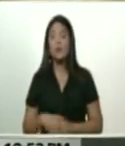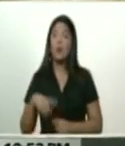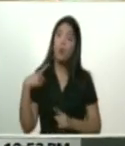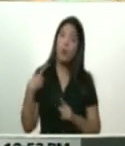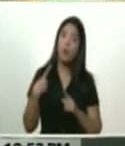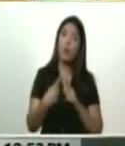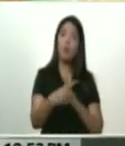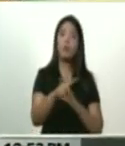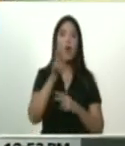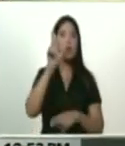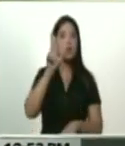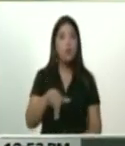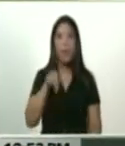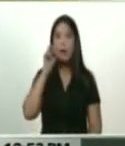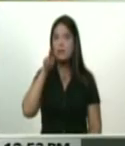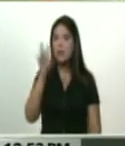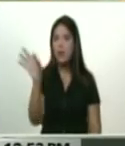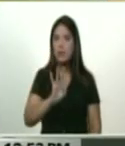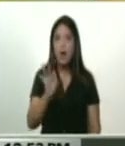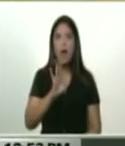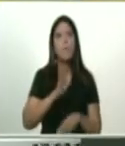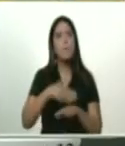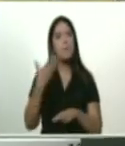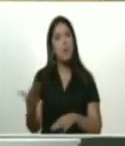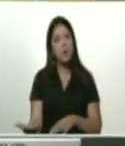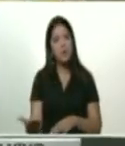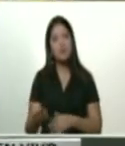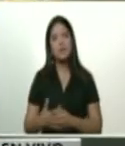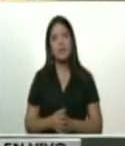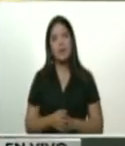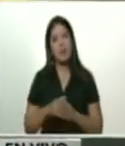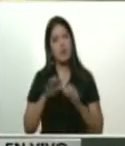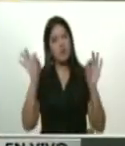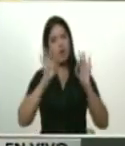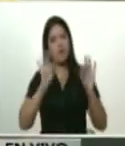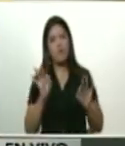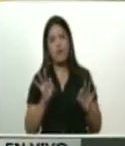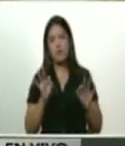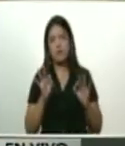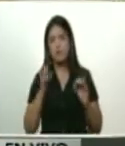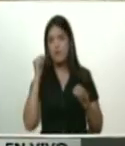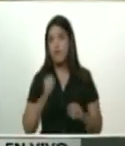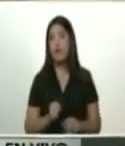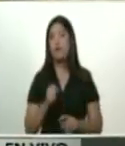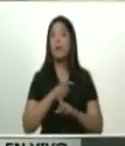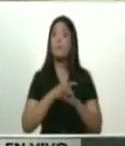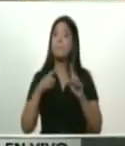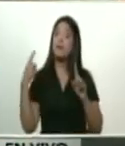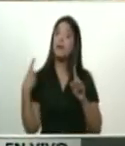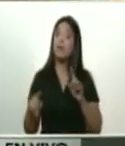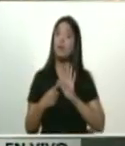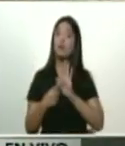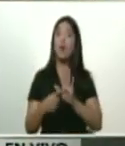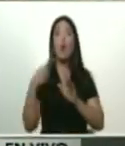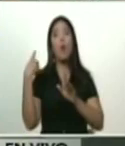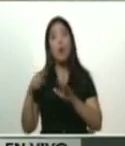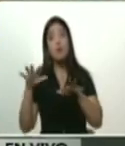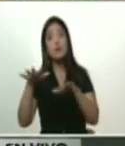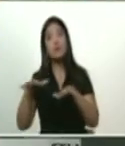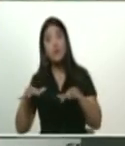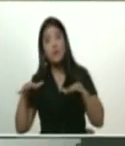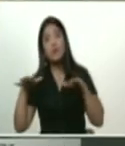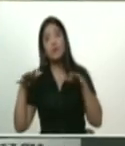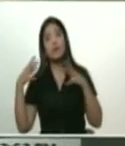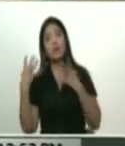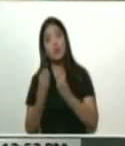Vergarabat, nunca se había visto eso, porque la Bersuit Vergarabat es estilo Negro James, y viene la Bersuit Sinfónica, acompañado